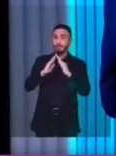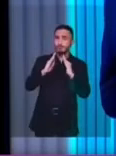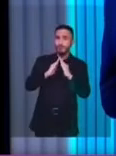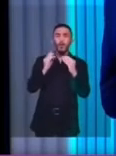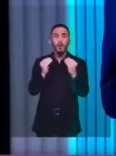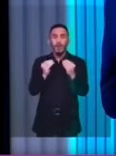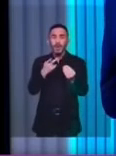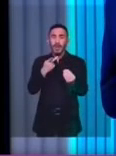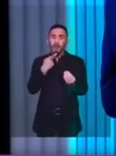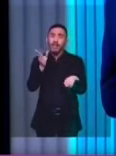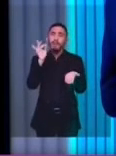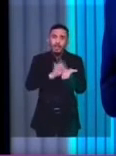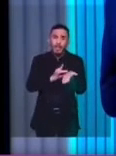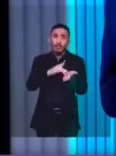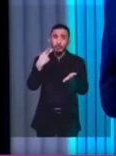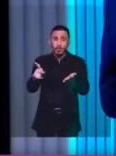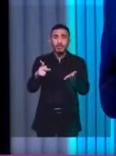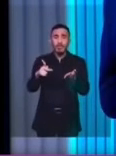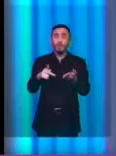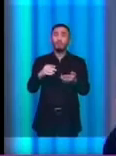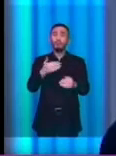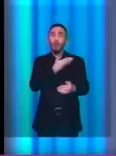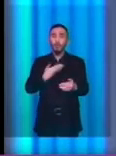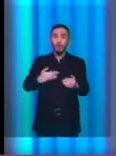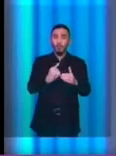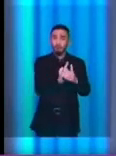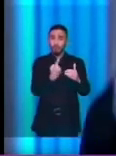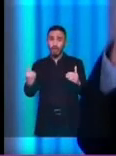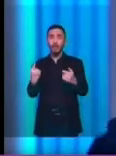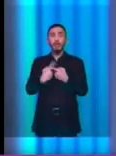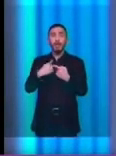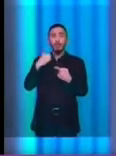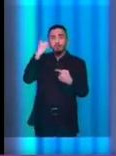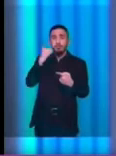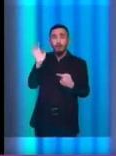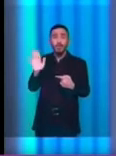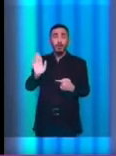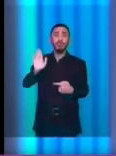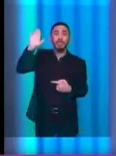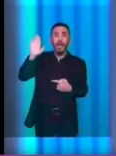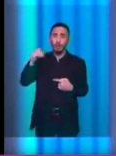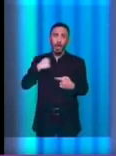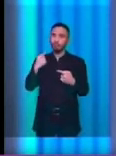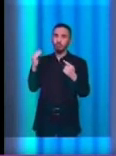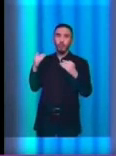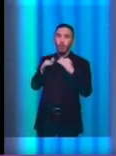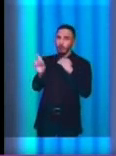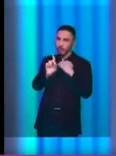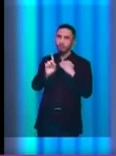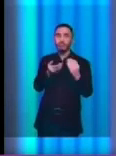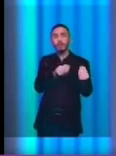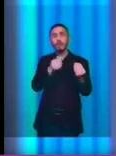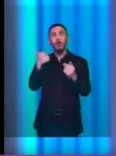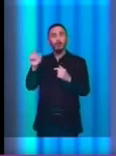a Brasil, por dar solo algunos de los ejemplos, ¿no? Lo mismo pasa con Paraguay. Brasil y China son los principales compradores que tiene la región, y por